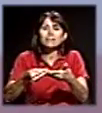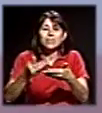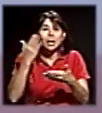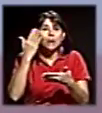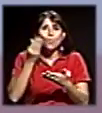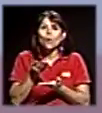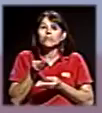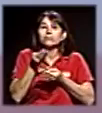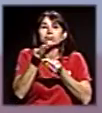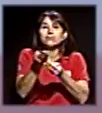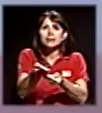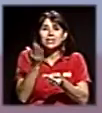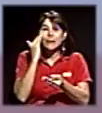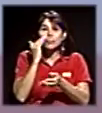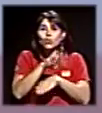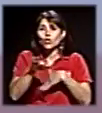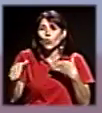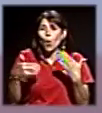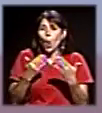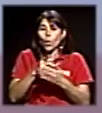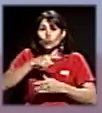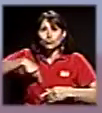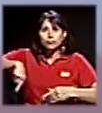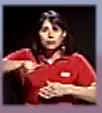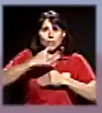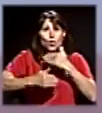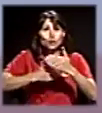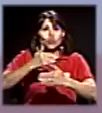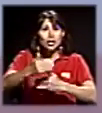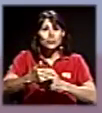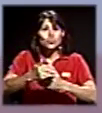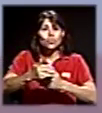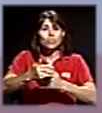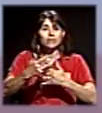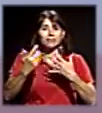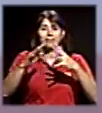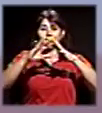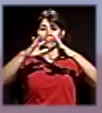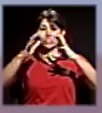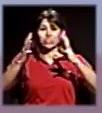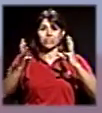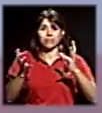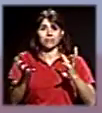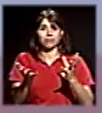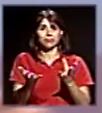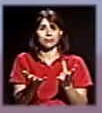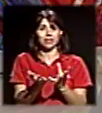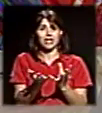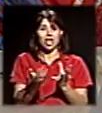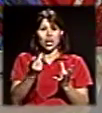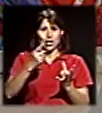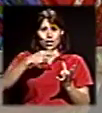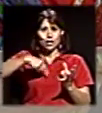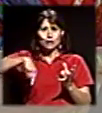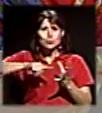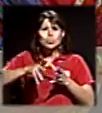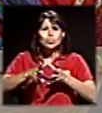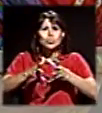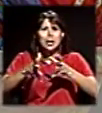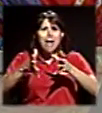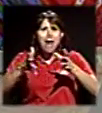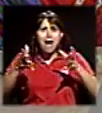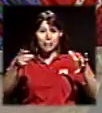gran escuela que es este planeta y estar en esta capsulita en este cuerpo somos seres